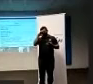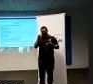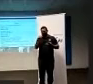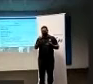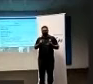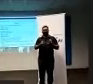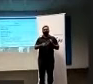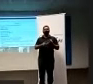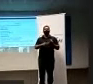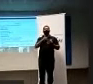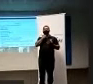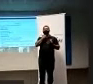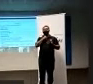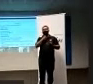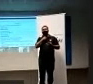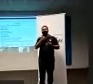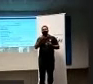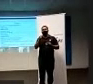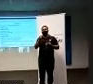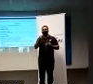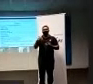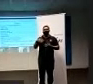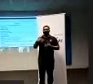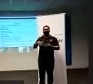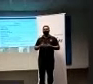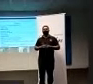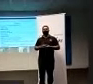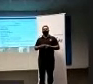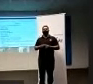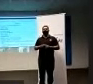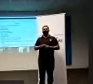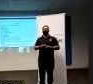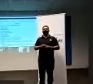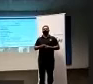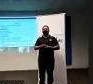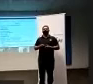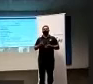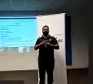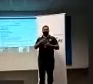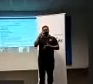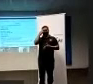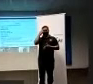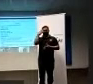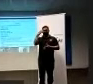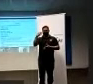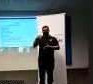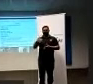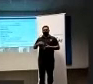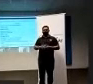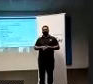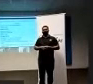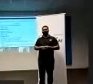el sitio de inyección en un 9%, eritema en el sitio de inyección en un 8%. Los eventos adversos